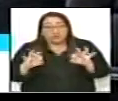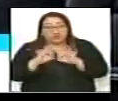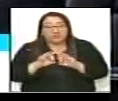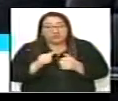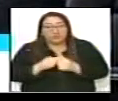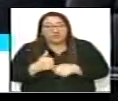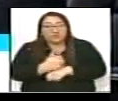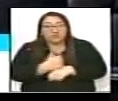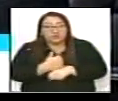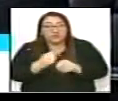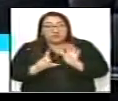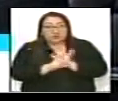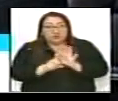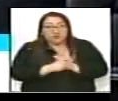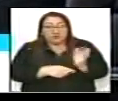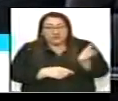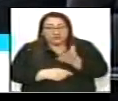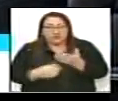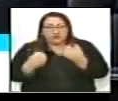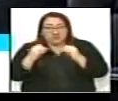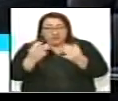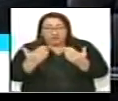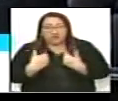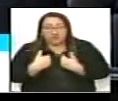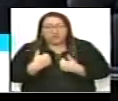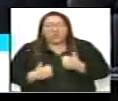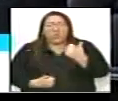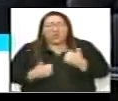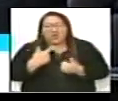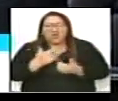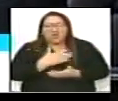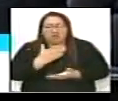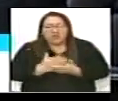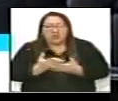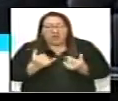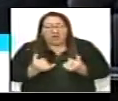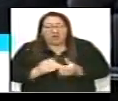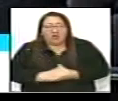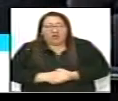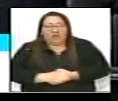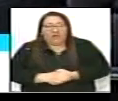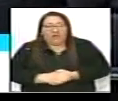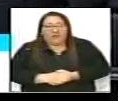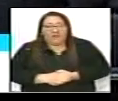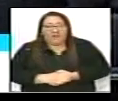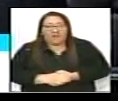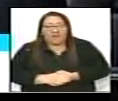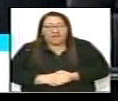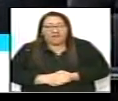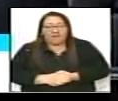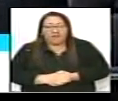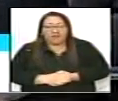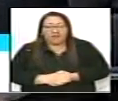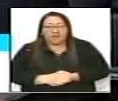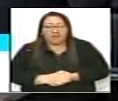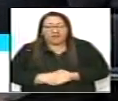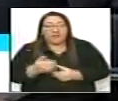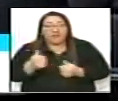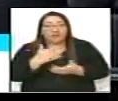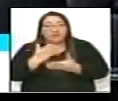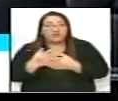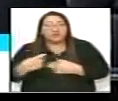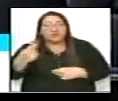el asesor legal nos informe cuál sería la situación, doctor, a través de la presidencia, cuál sería la situación